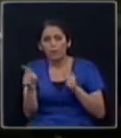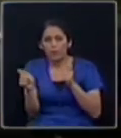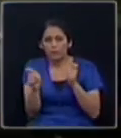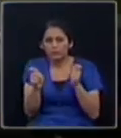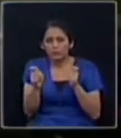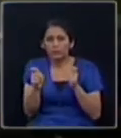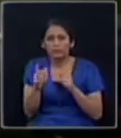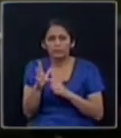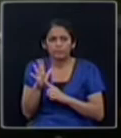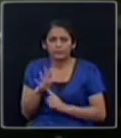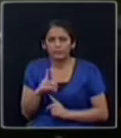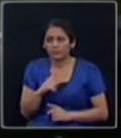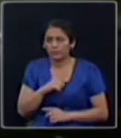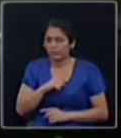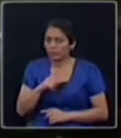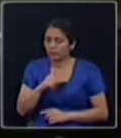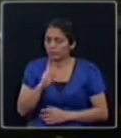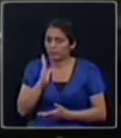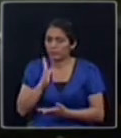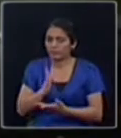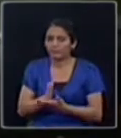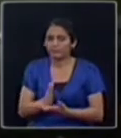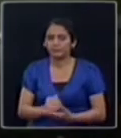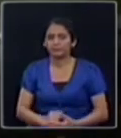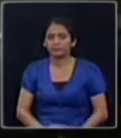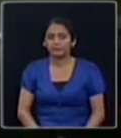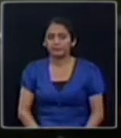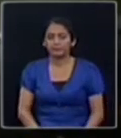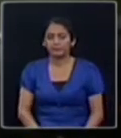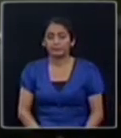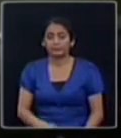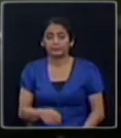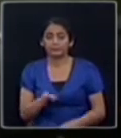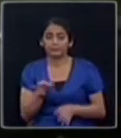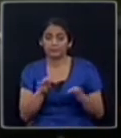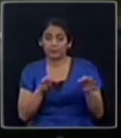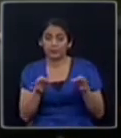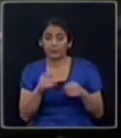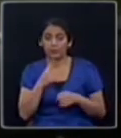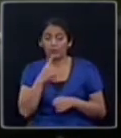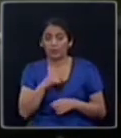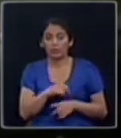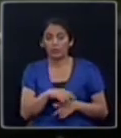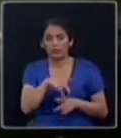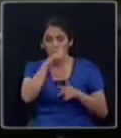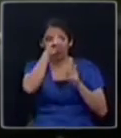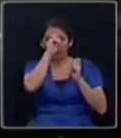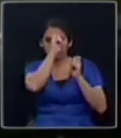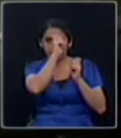Según indicó el secretario jurídico de la presidencia, esta condecoración es la más alta en